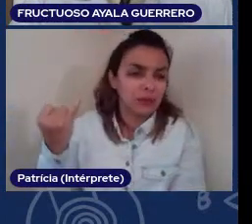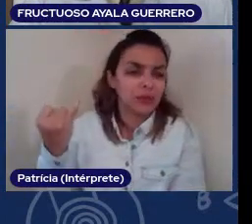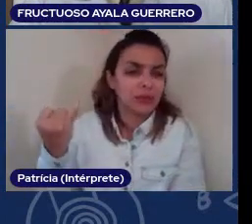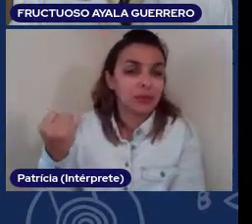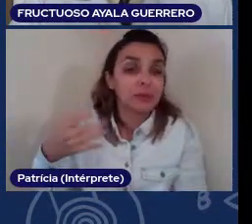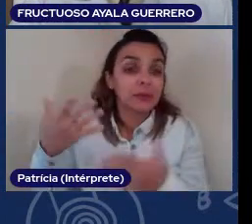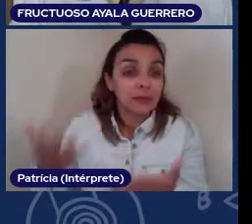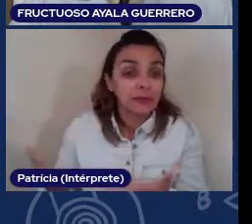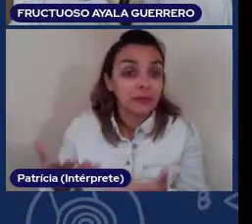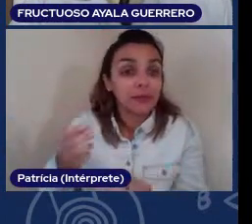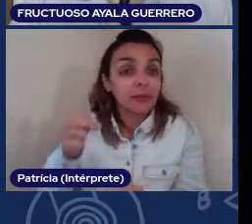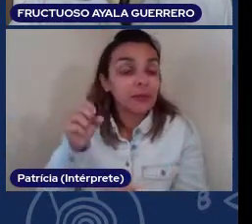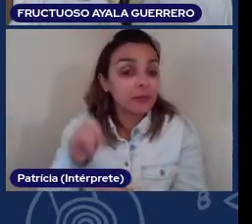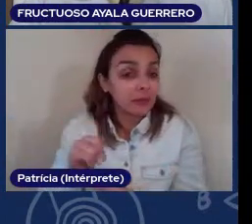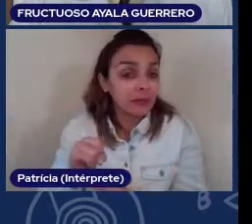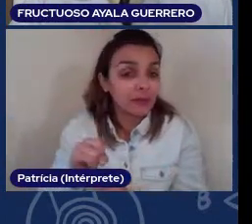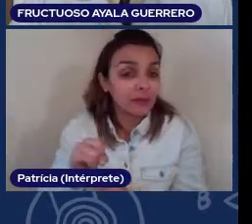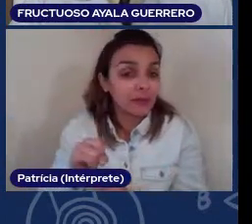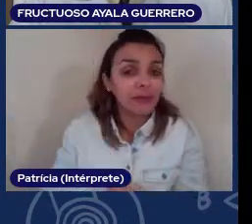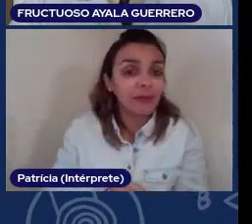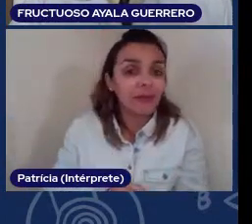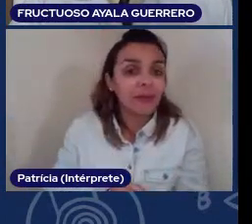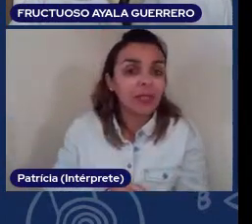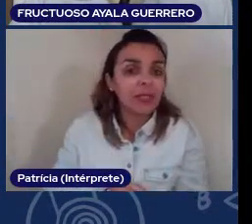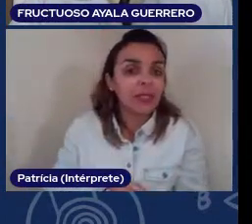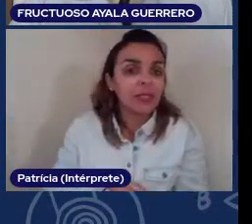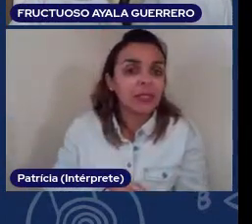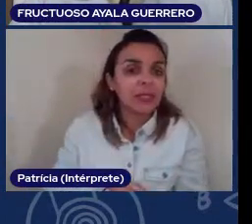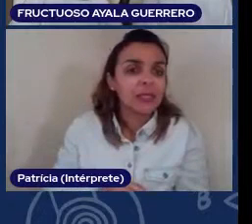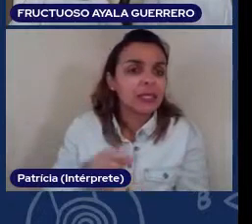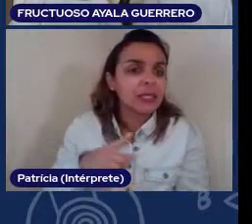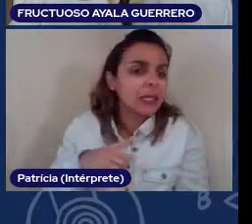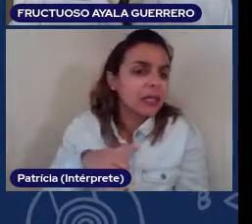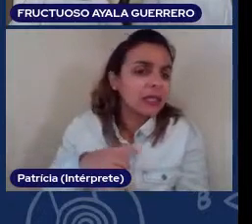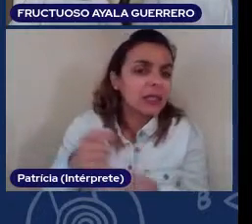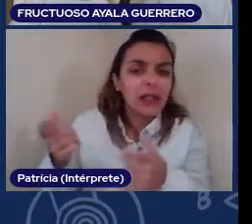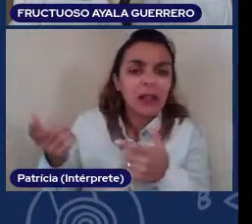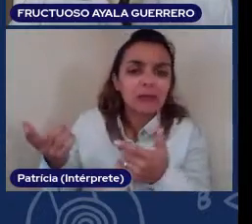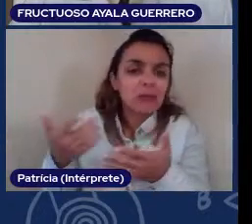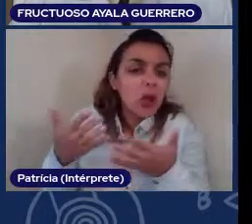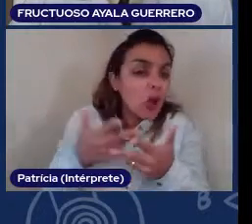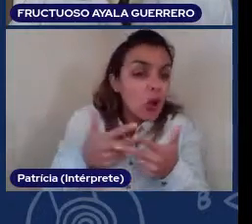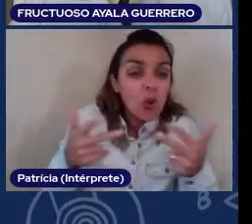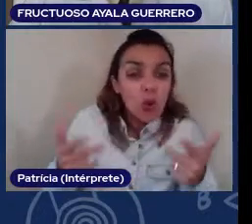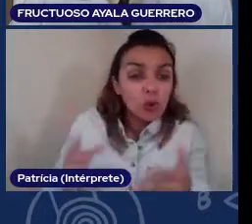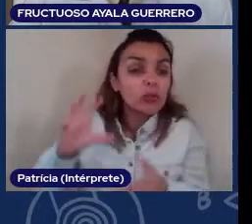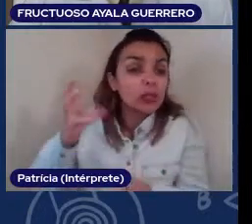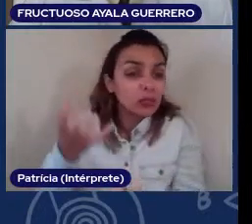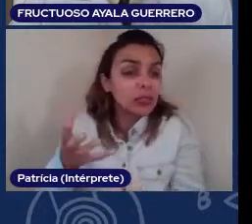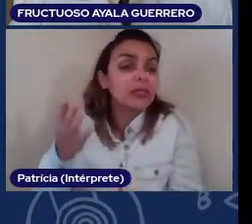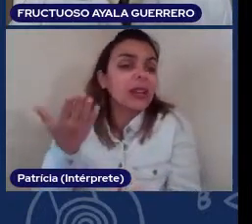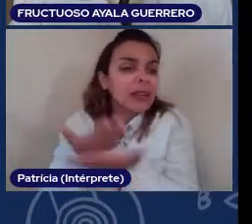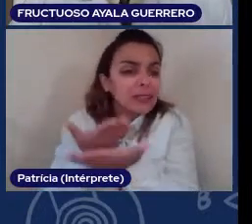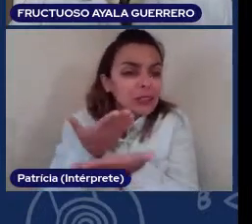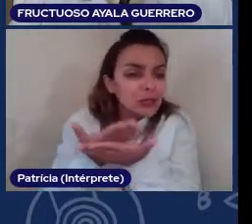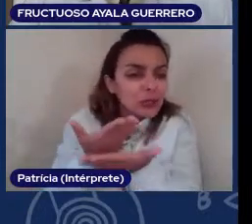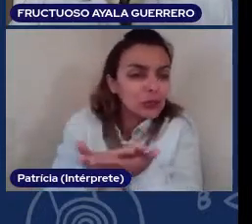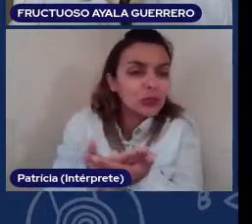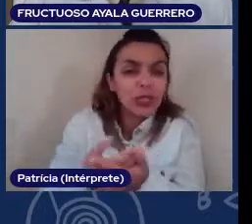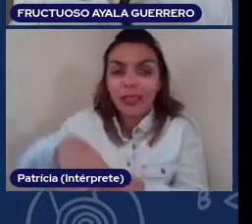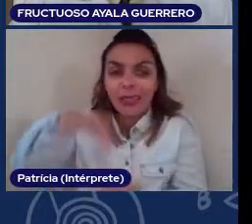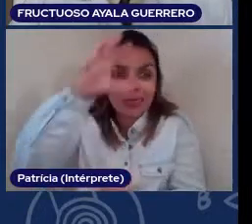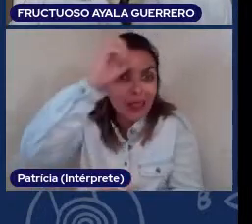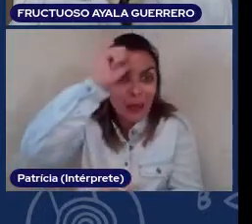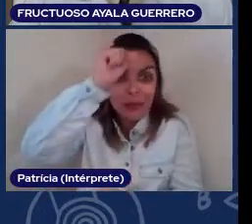han dado cuenta que en algunas ocasiones quieren estudiar, pero no aprenden.